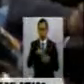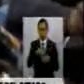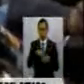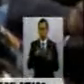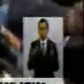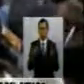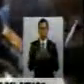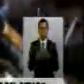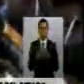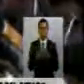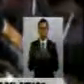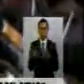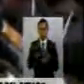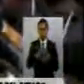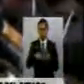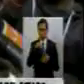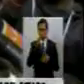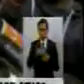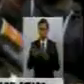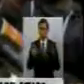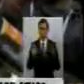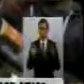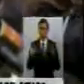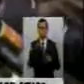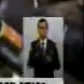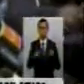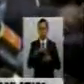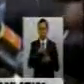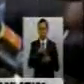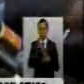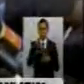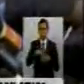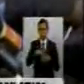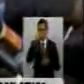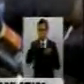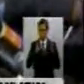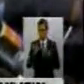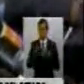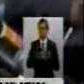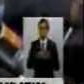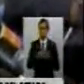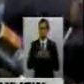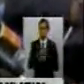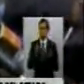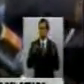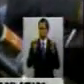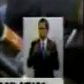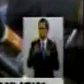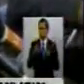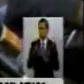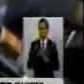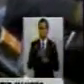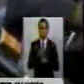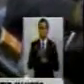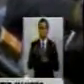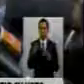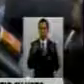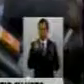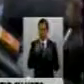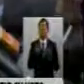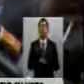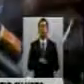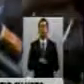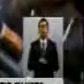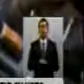157 votos, se va a elegir con miles de votos a los jueces, y eso ya es mucho más democrático y saludable.